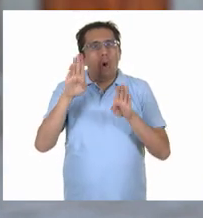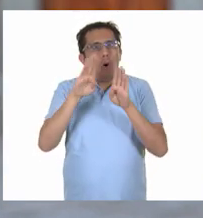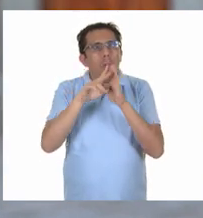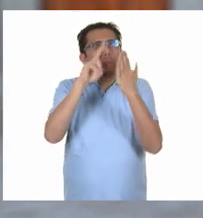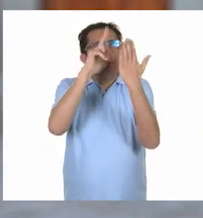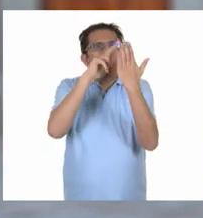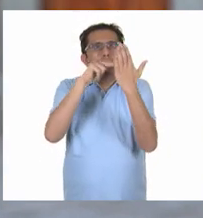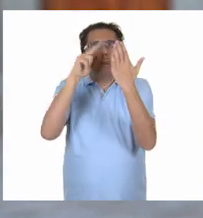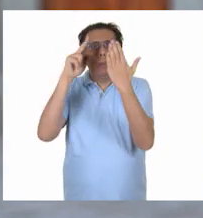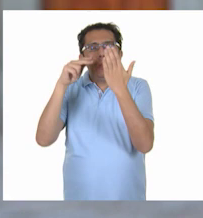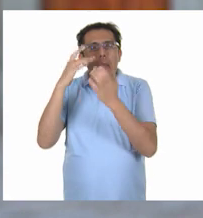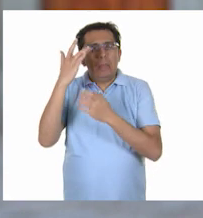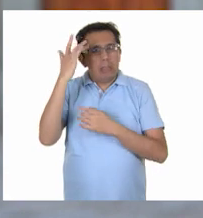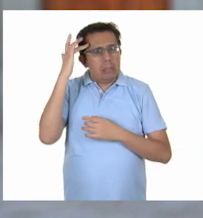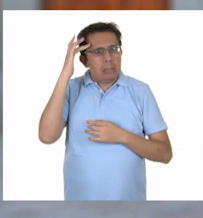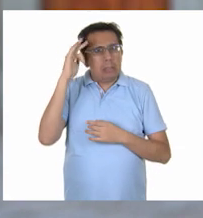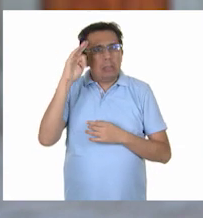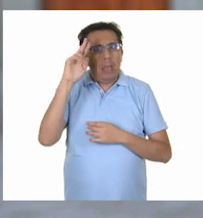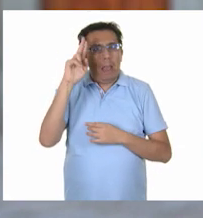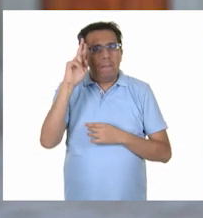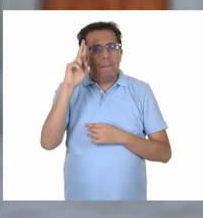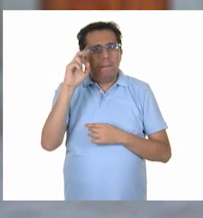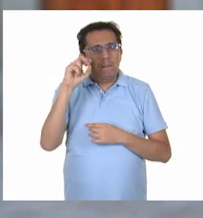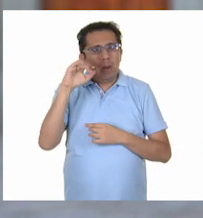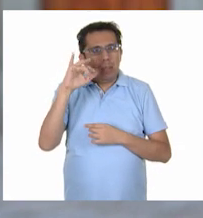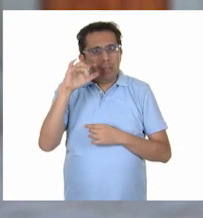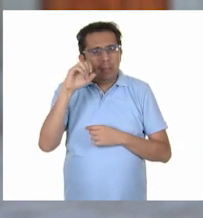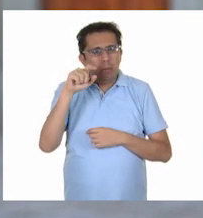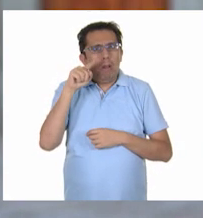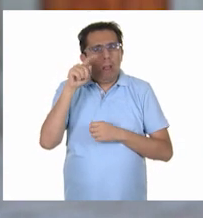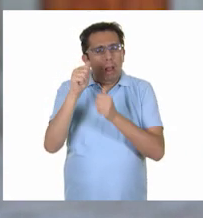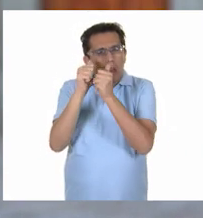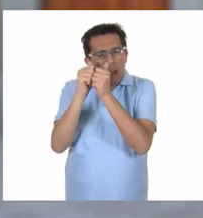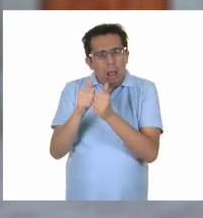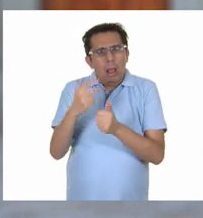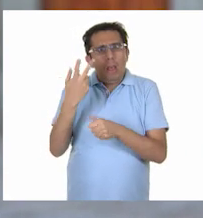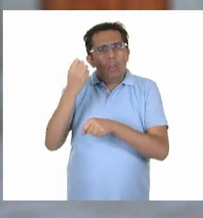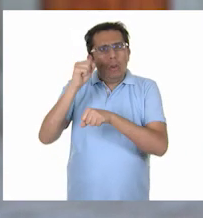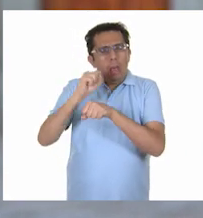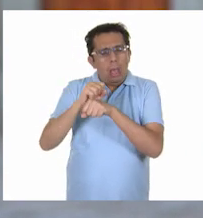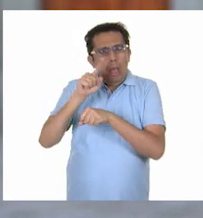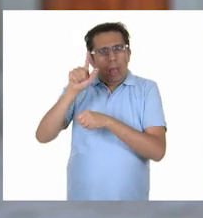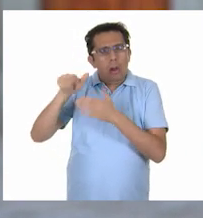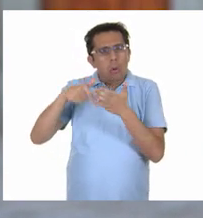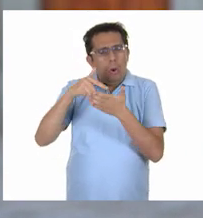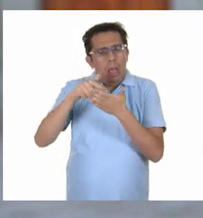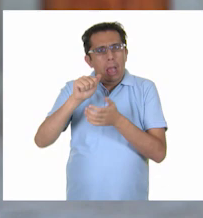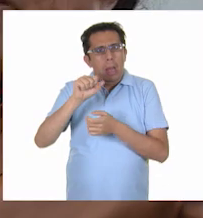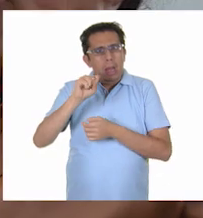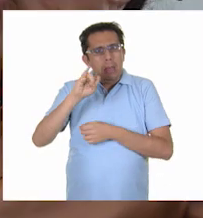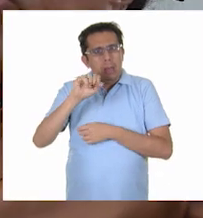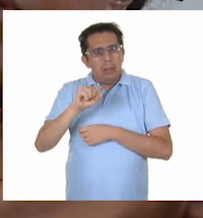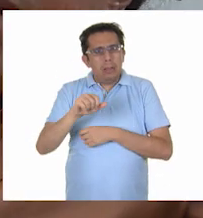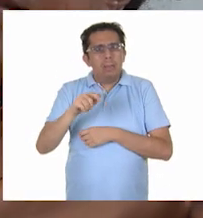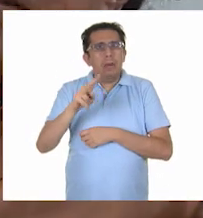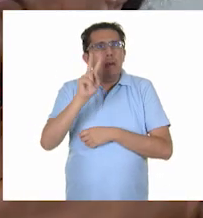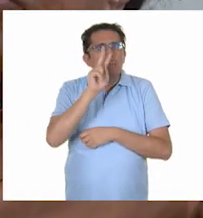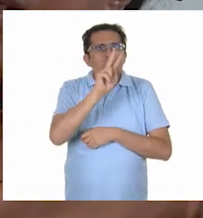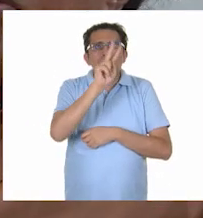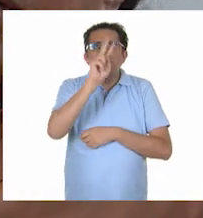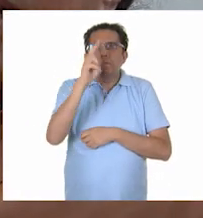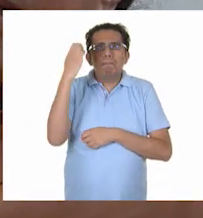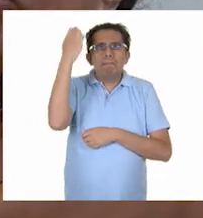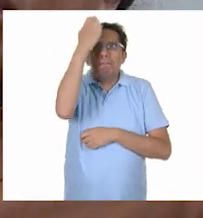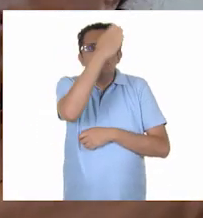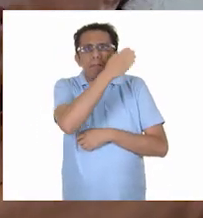Francisco. Y se queda durante 2 semanas en Asís para seguir viendo los murales y